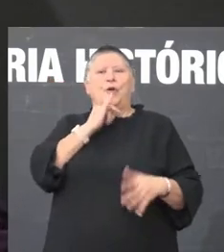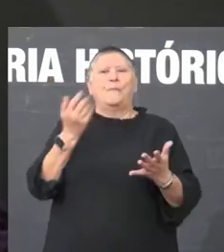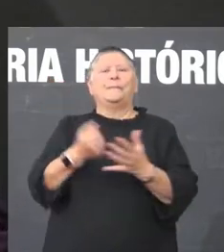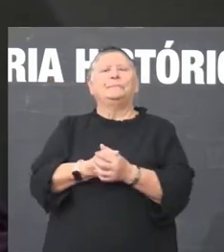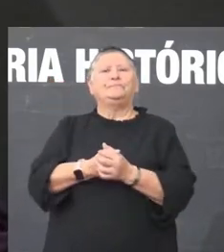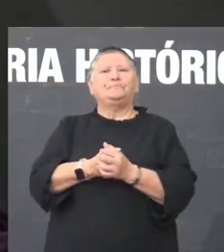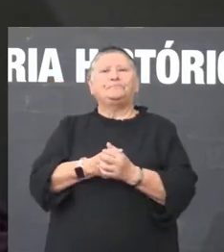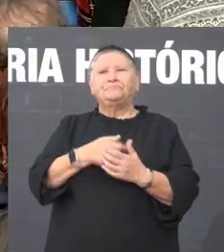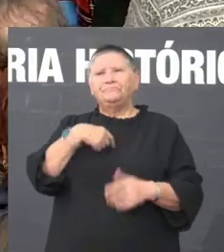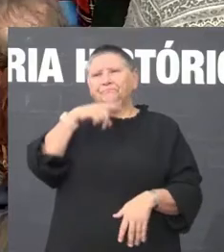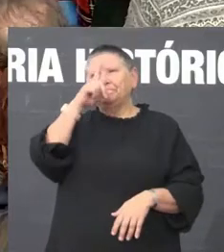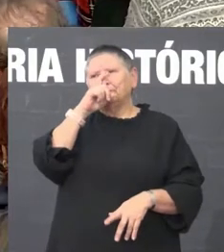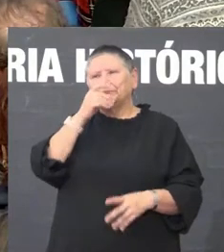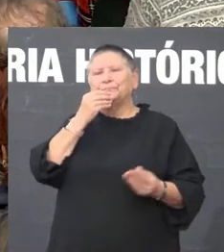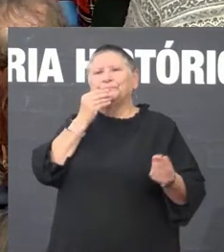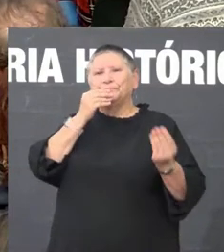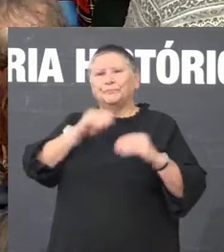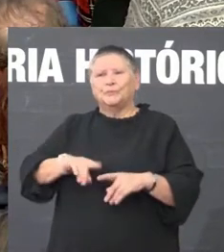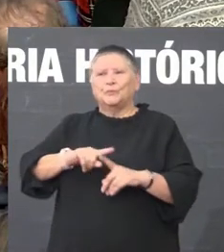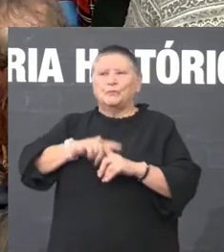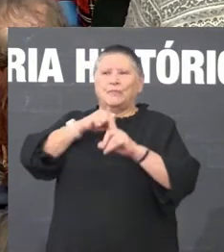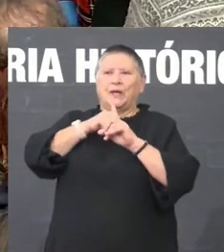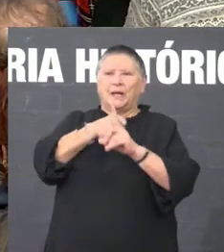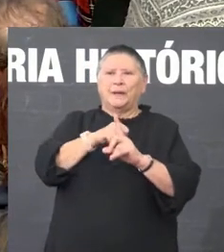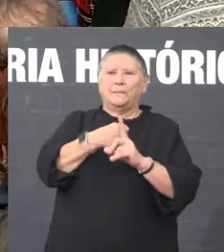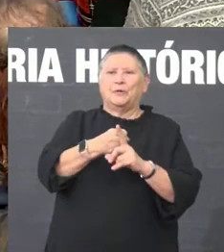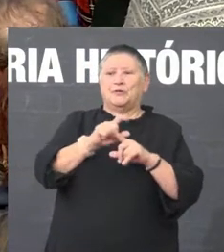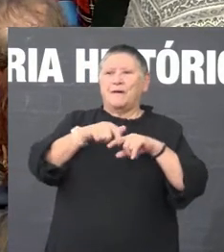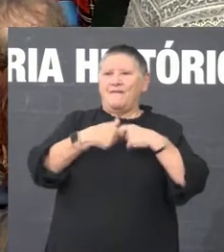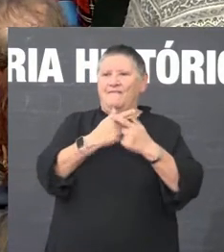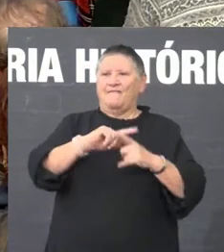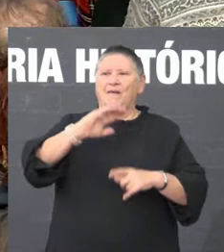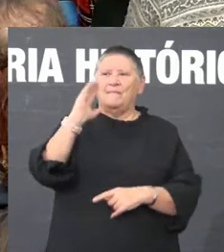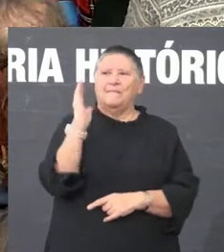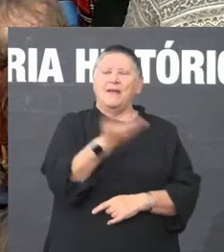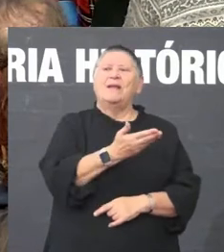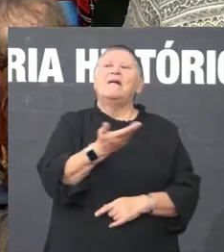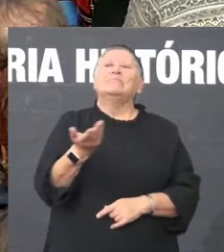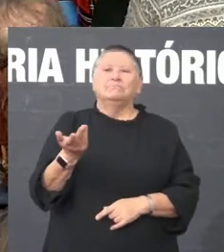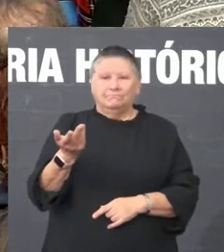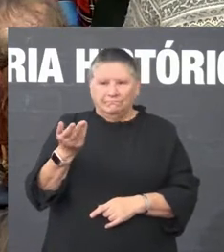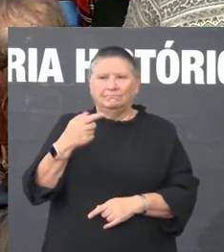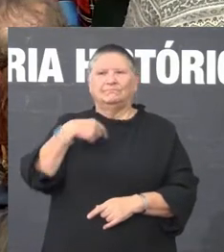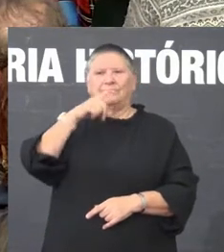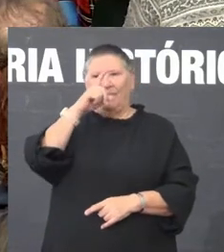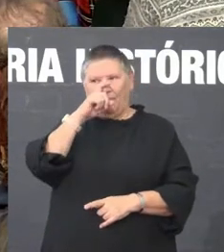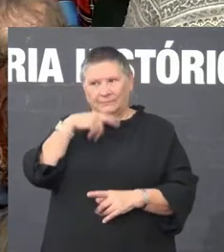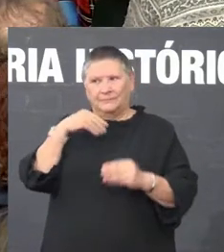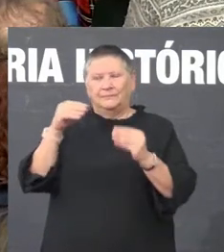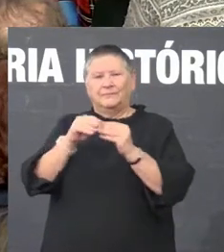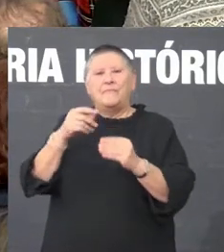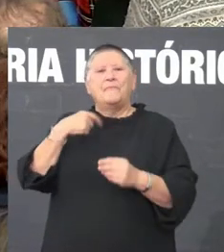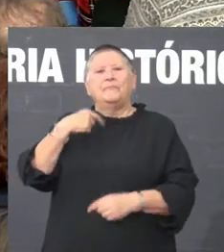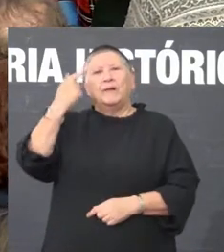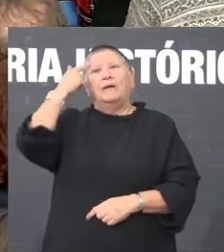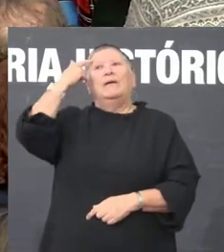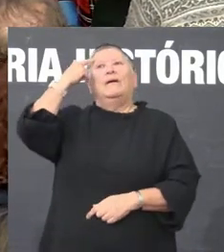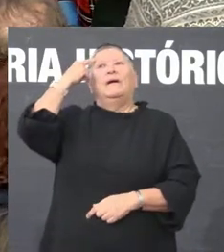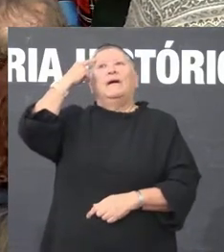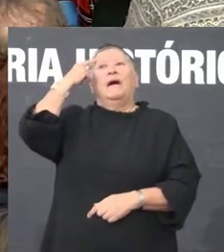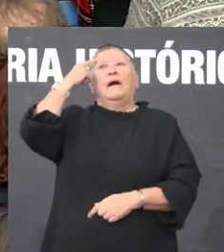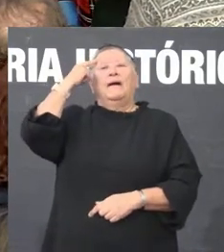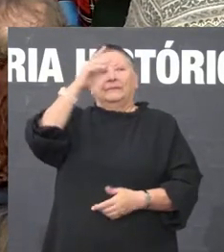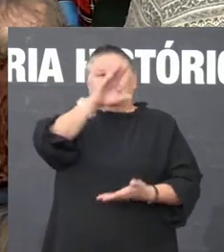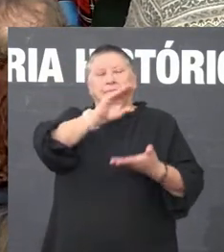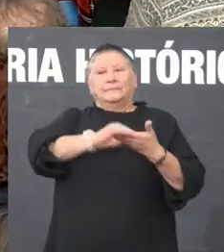la historia que has contado de la represalia a la familia, de gente que había muerto. Pero es que ahora me vienen a la cabeza dos casos de